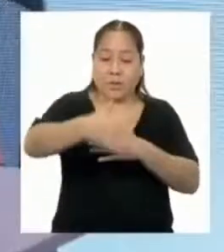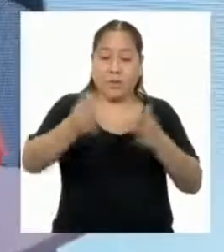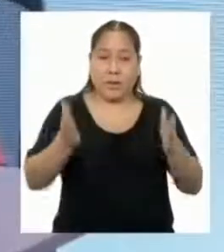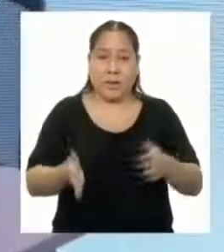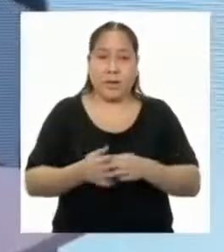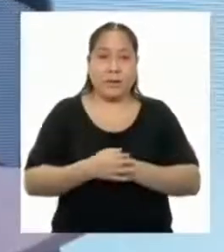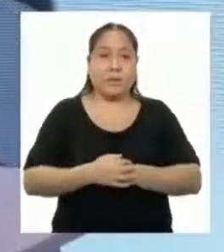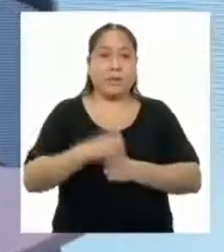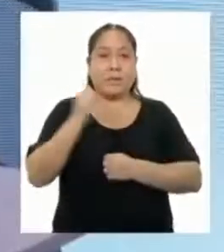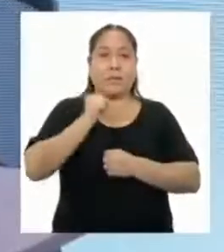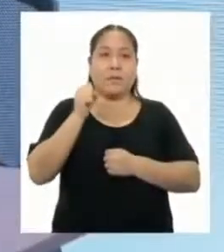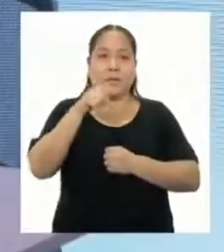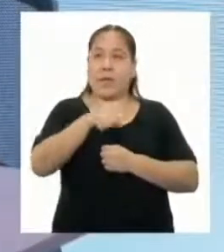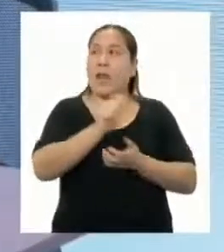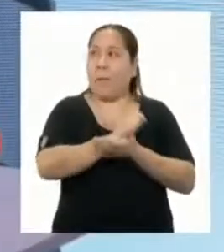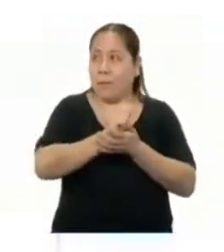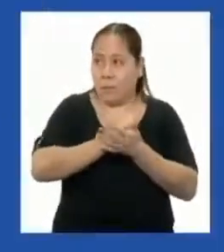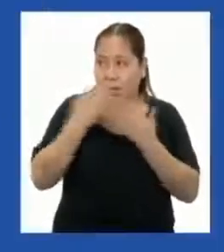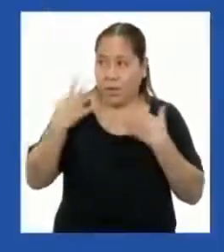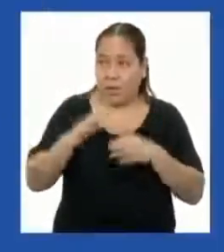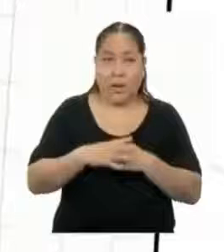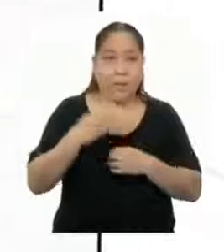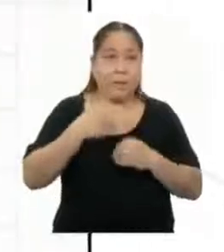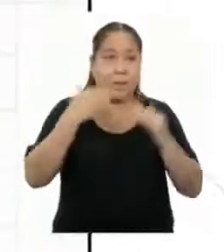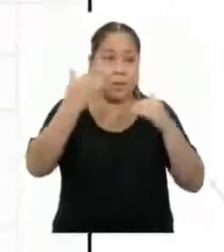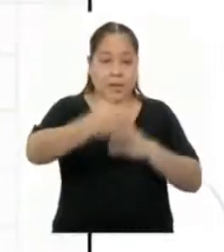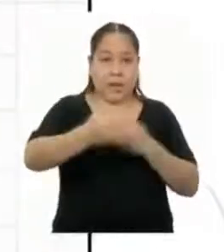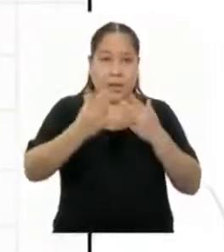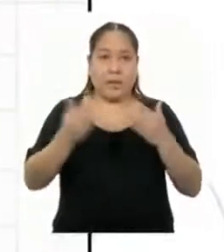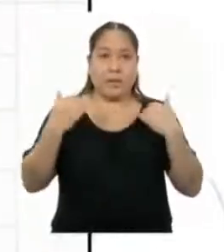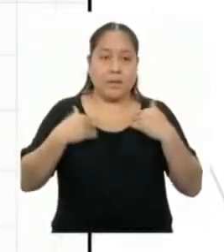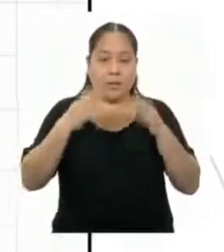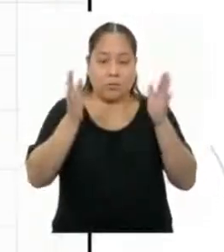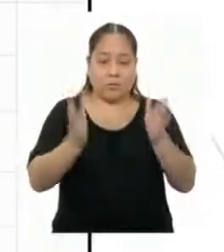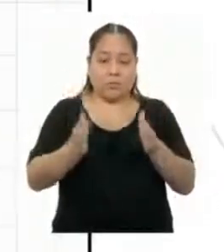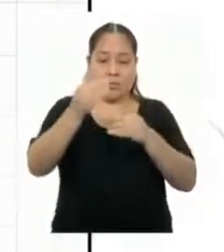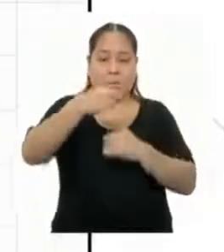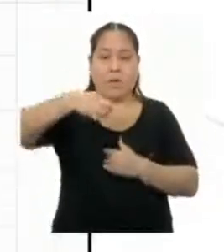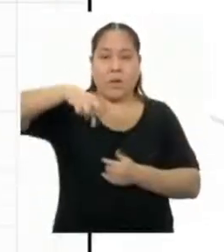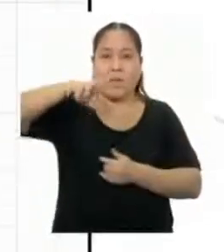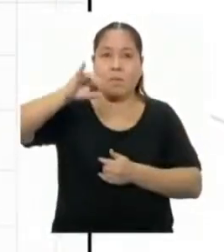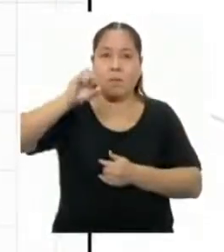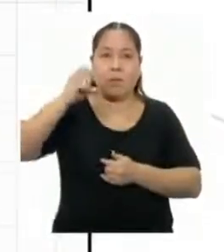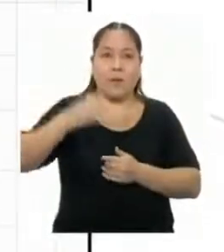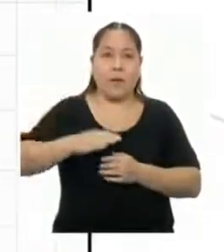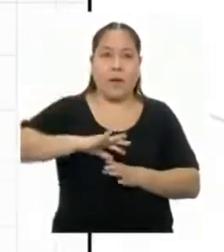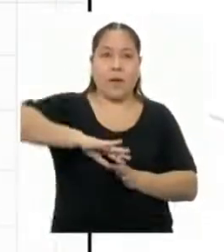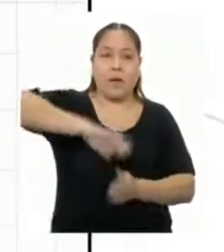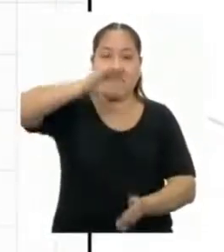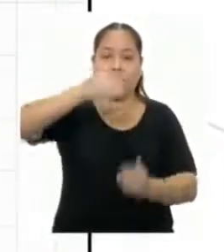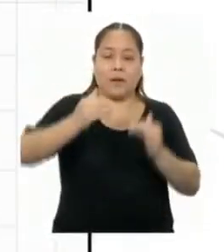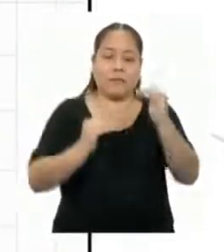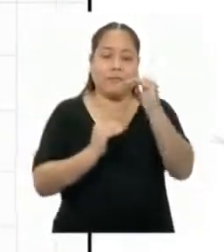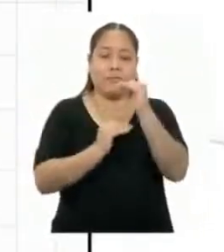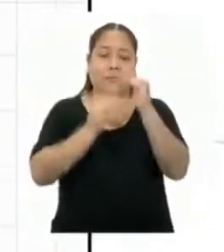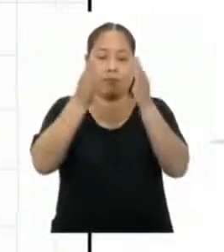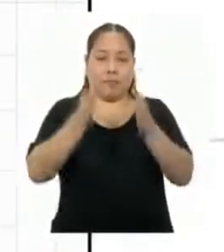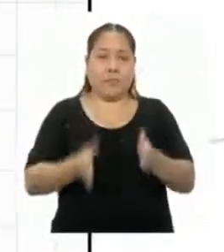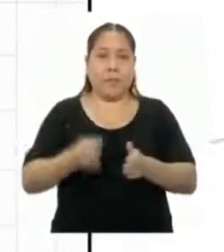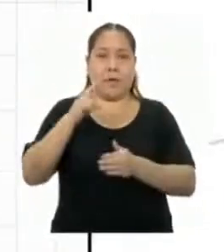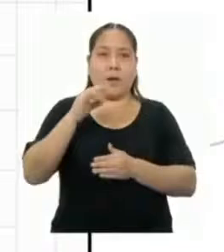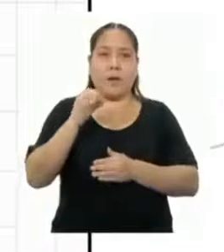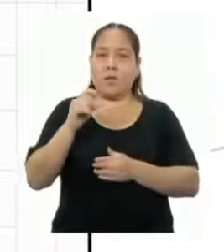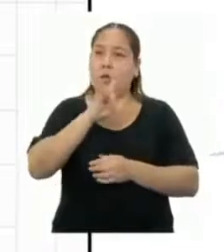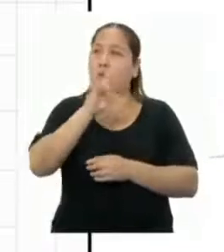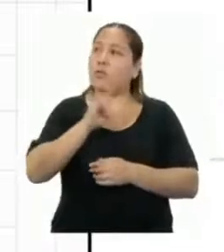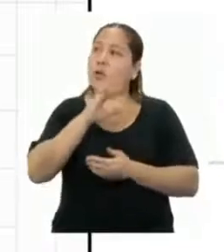cajas. Sí, aquí las tengo apuntadas. Mis cajas deben tener la forma de un prisma recto. Debo utilizar todos los materiales que tienes